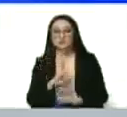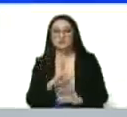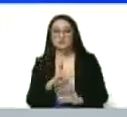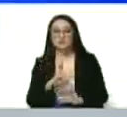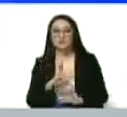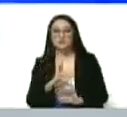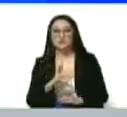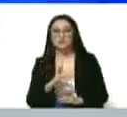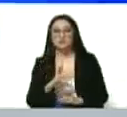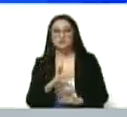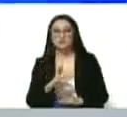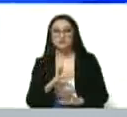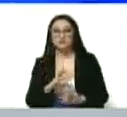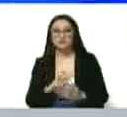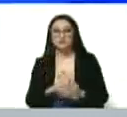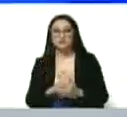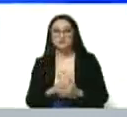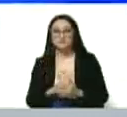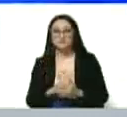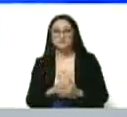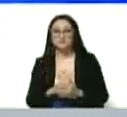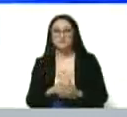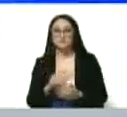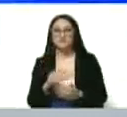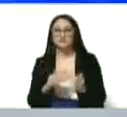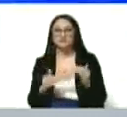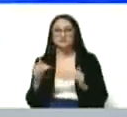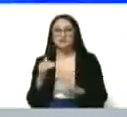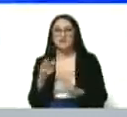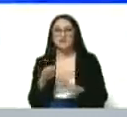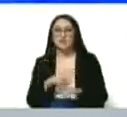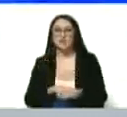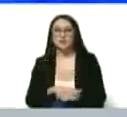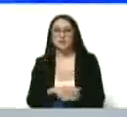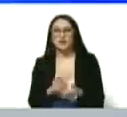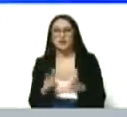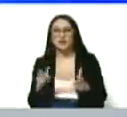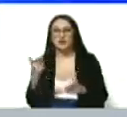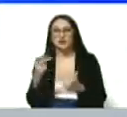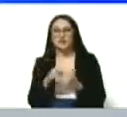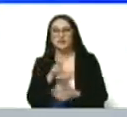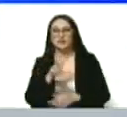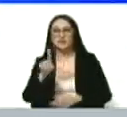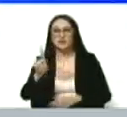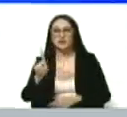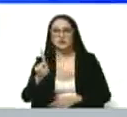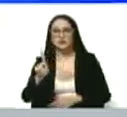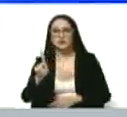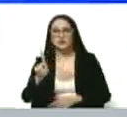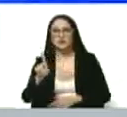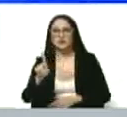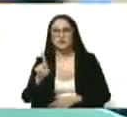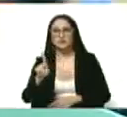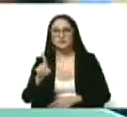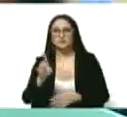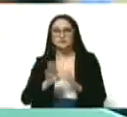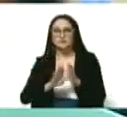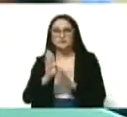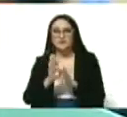reportará un crecimiento superior al doble del tamaño que registraba en 2021. Con una